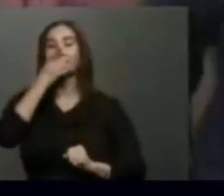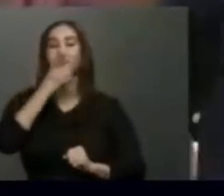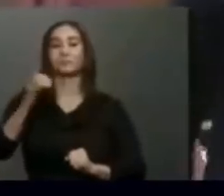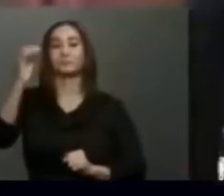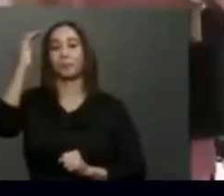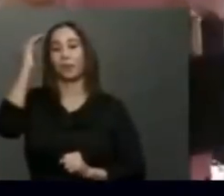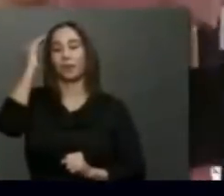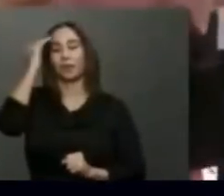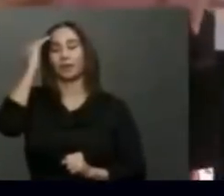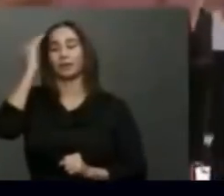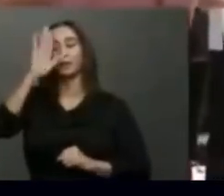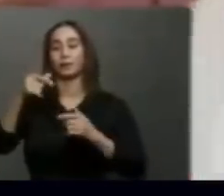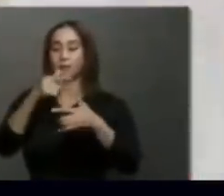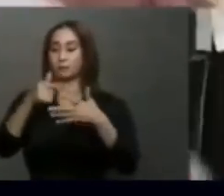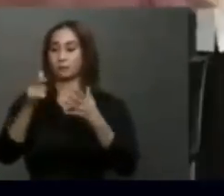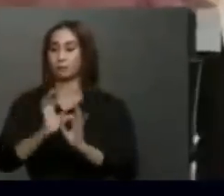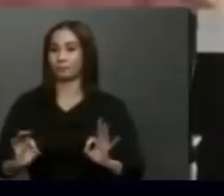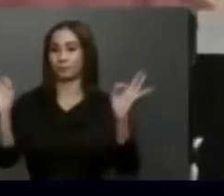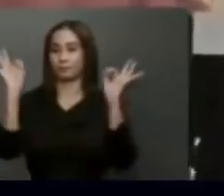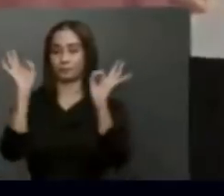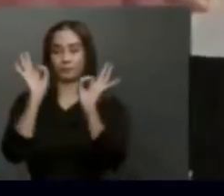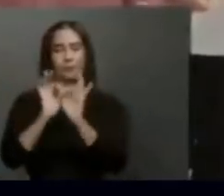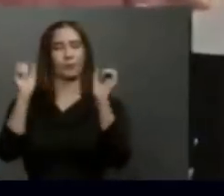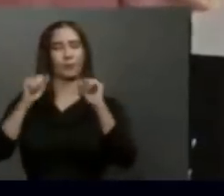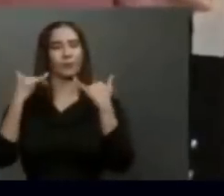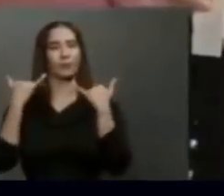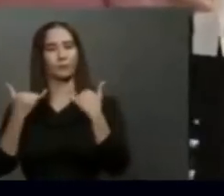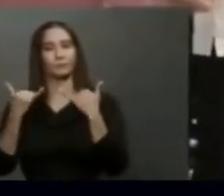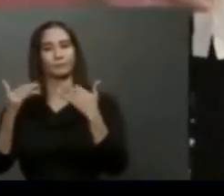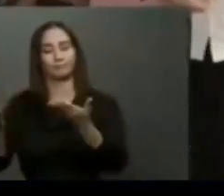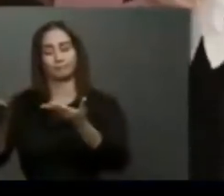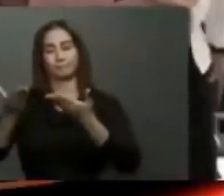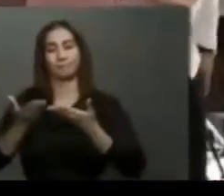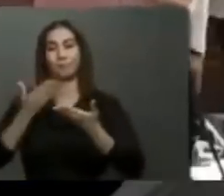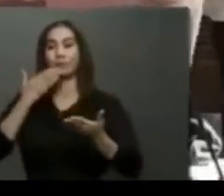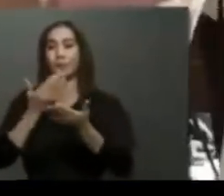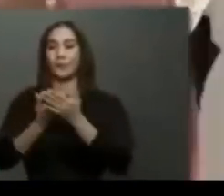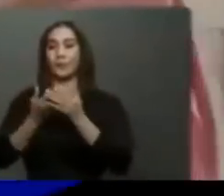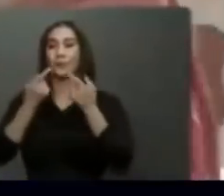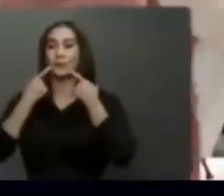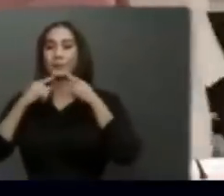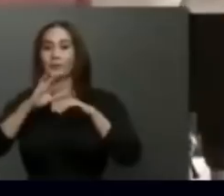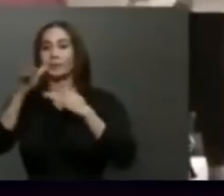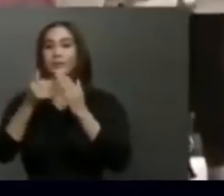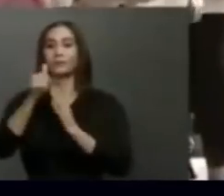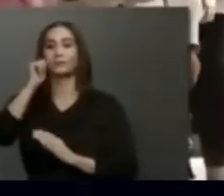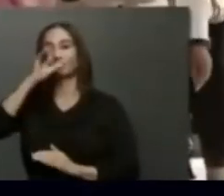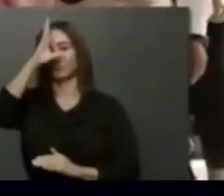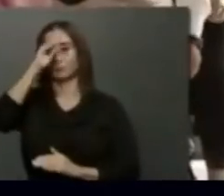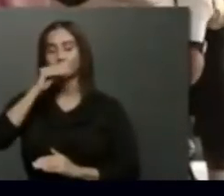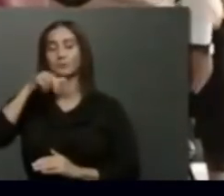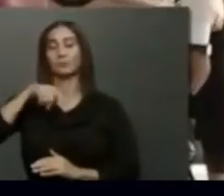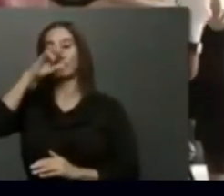sabe que son piezas claves para poder hoy traer estas buenas nuevas a las mujeres y hombres de